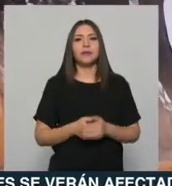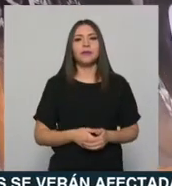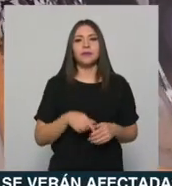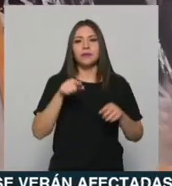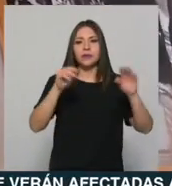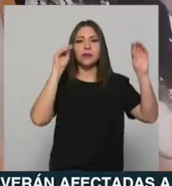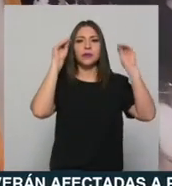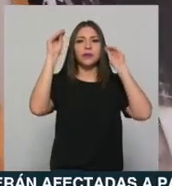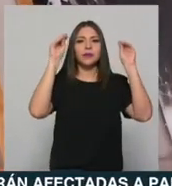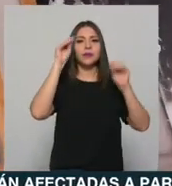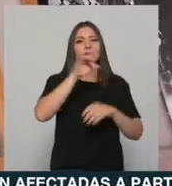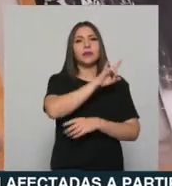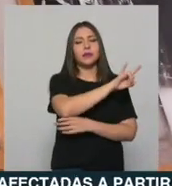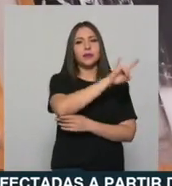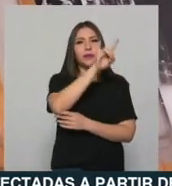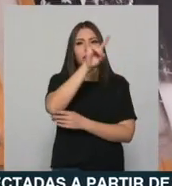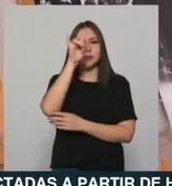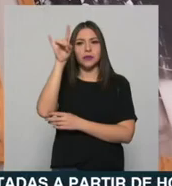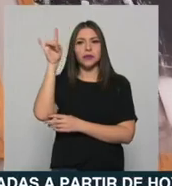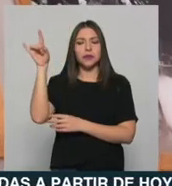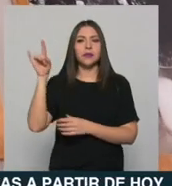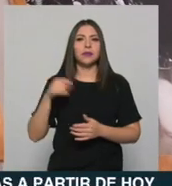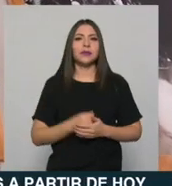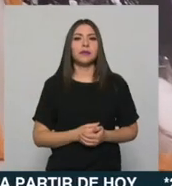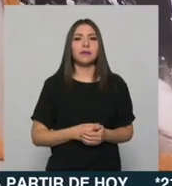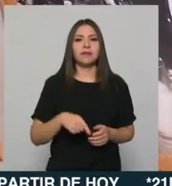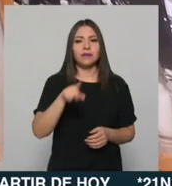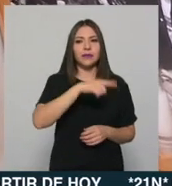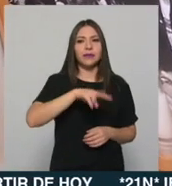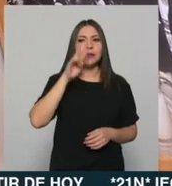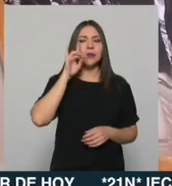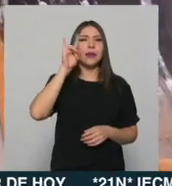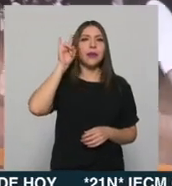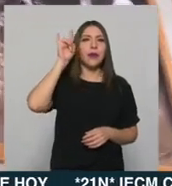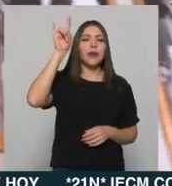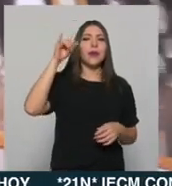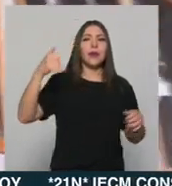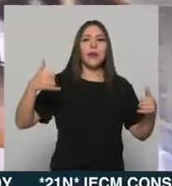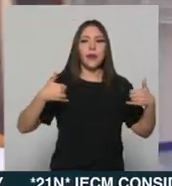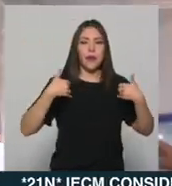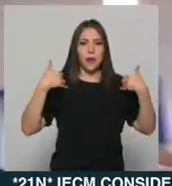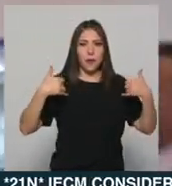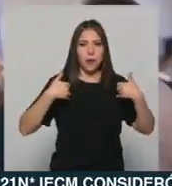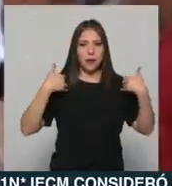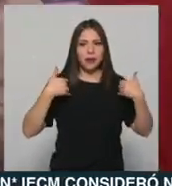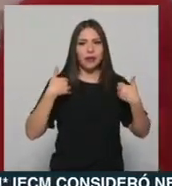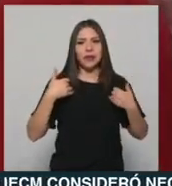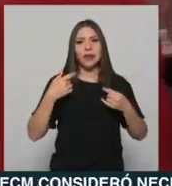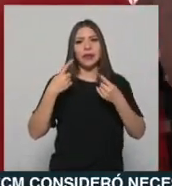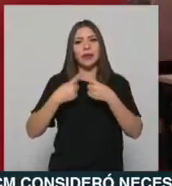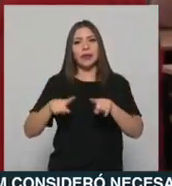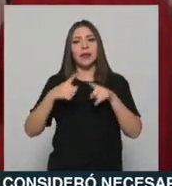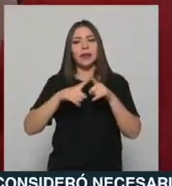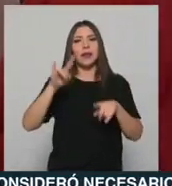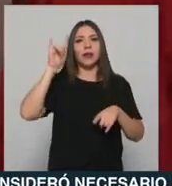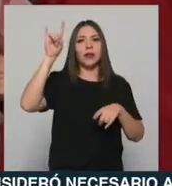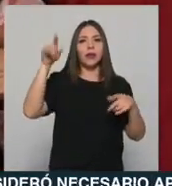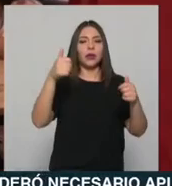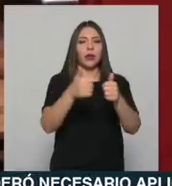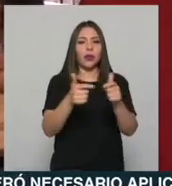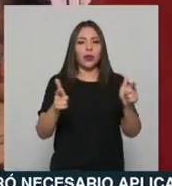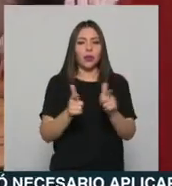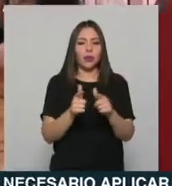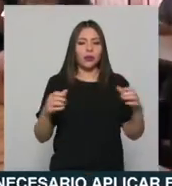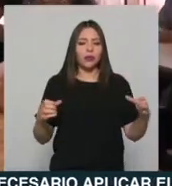¿no? Tenemos desde los jóvenes, tenemos las diferentes tribus,